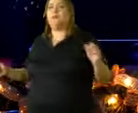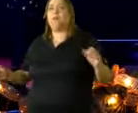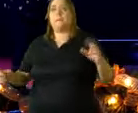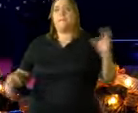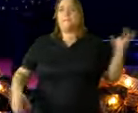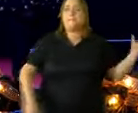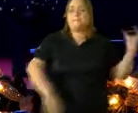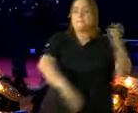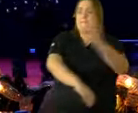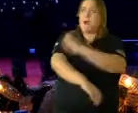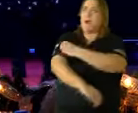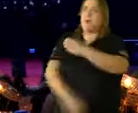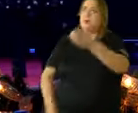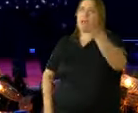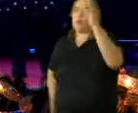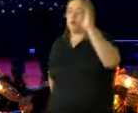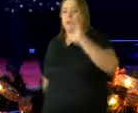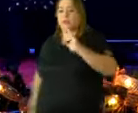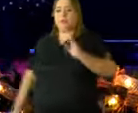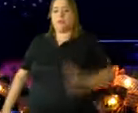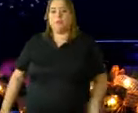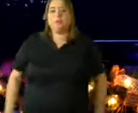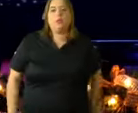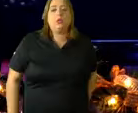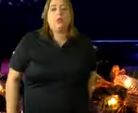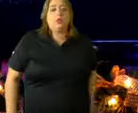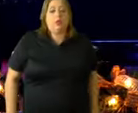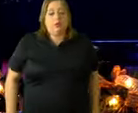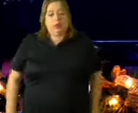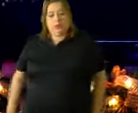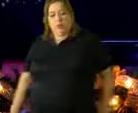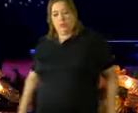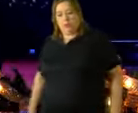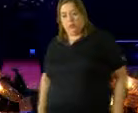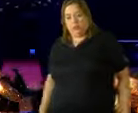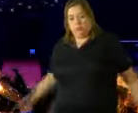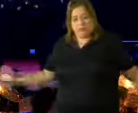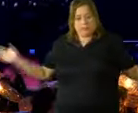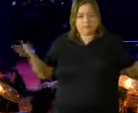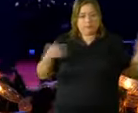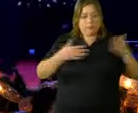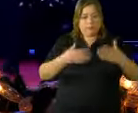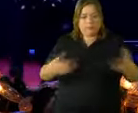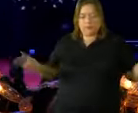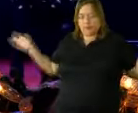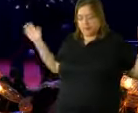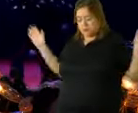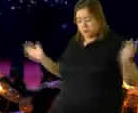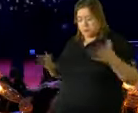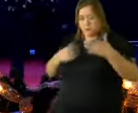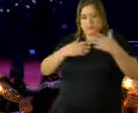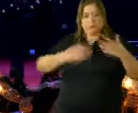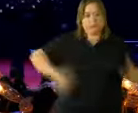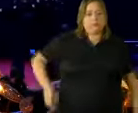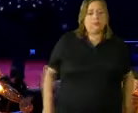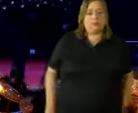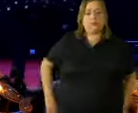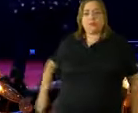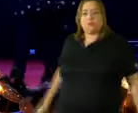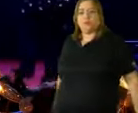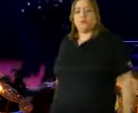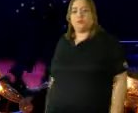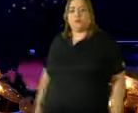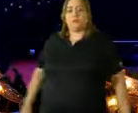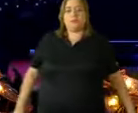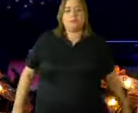rejuvenece. Que mi fe nunca se agote. Tu mensaje es con poder. Y